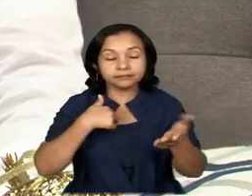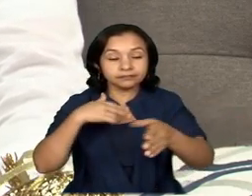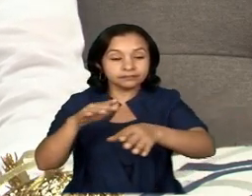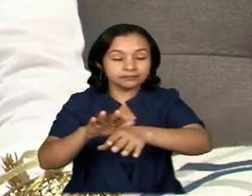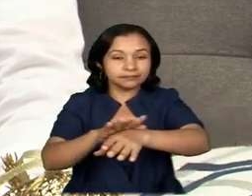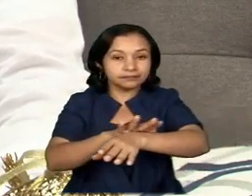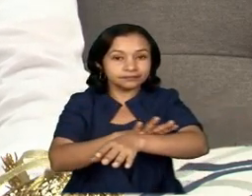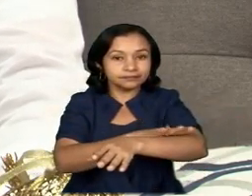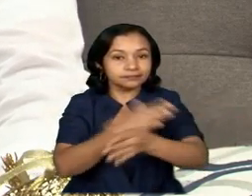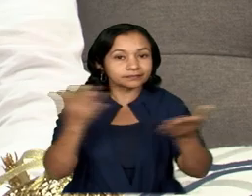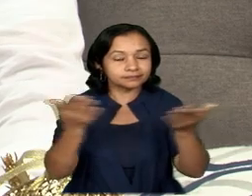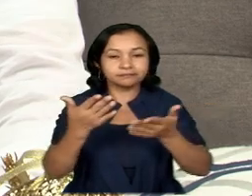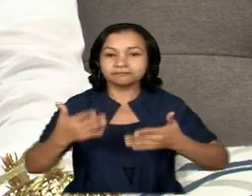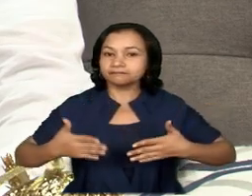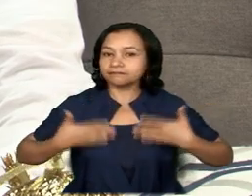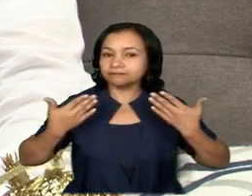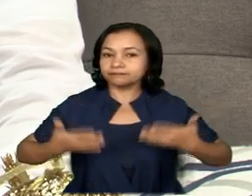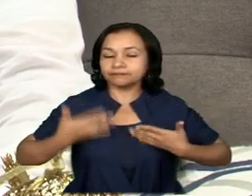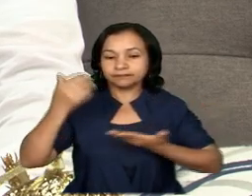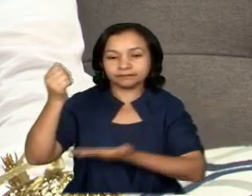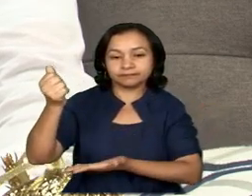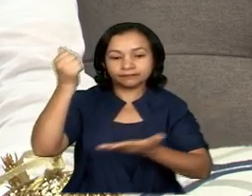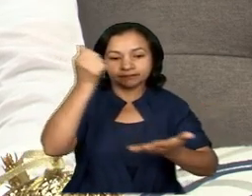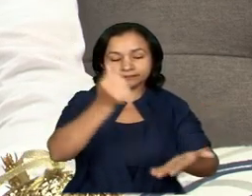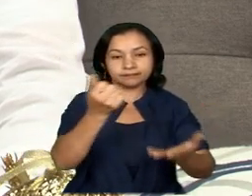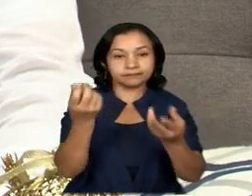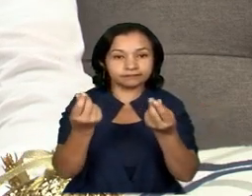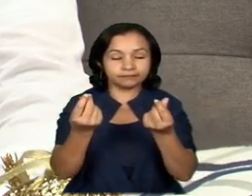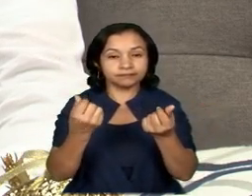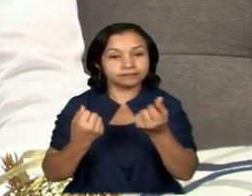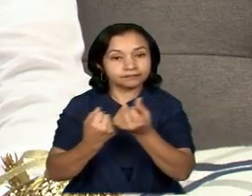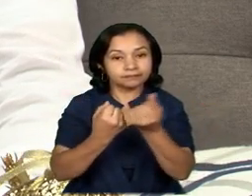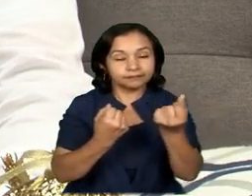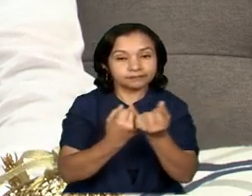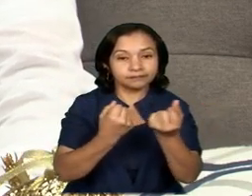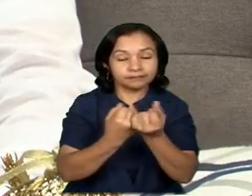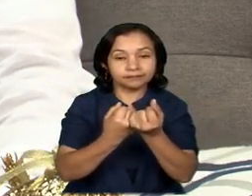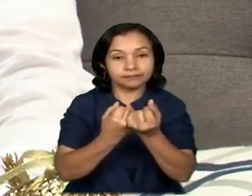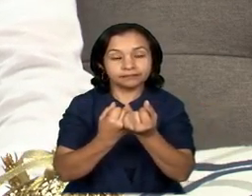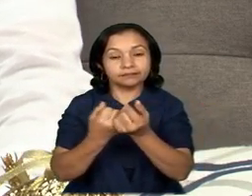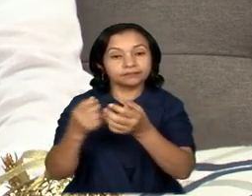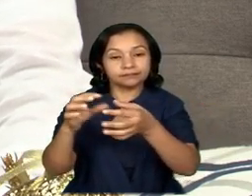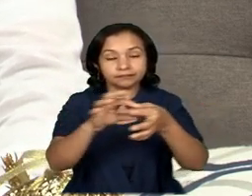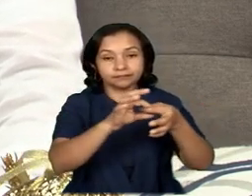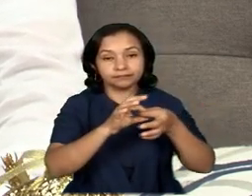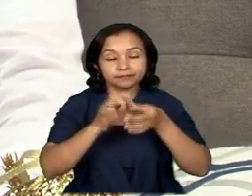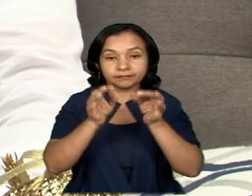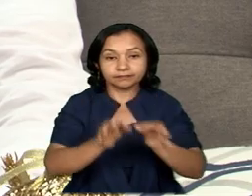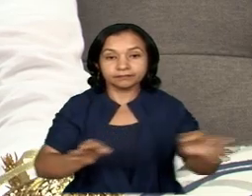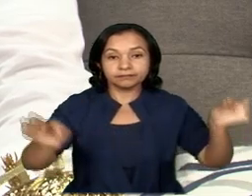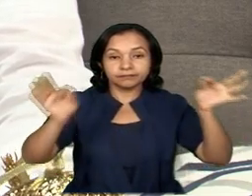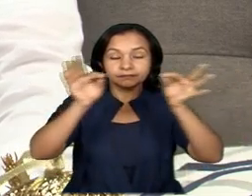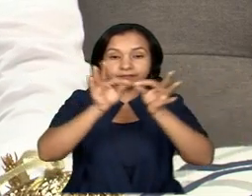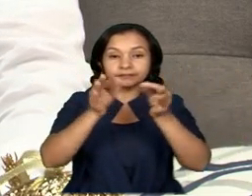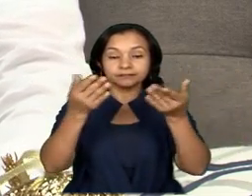ellos satisfechos de la inversión que están haciendo de cooperación de la Alianza Mundial de la Educación, principalmente en educación